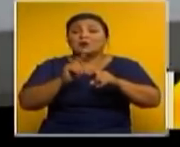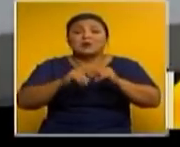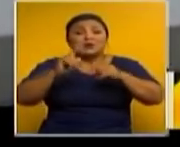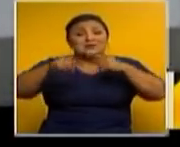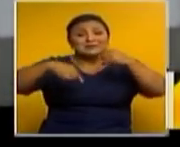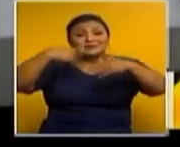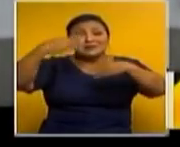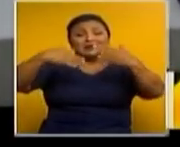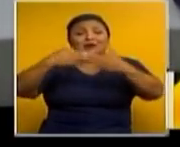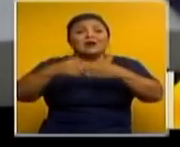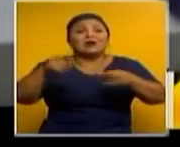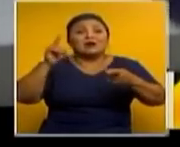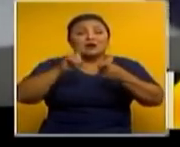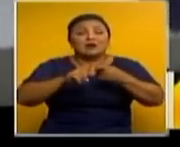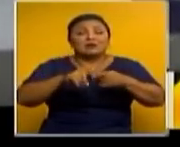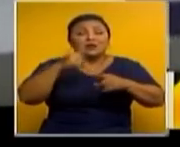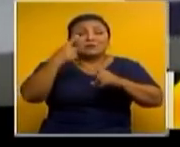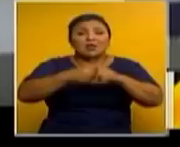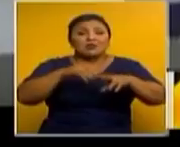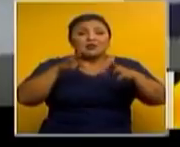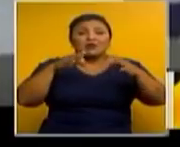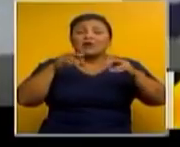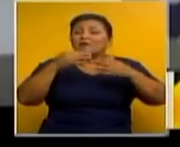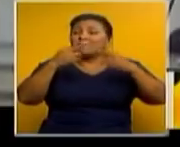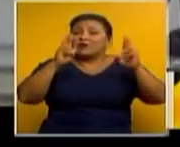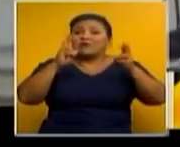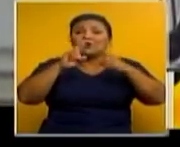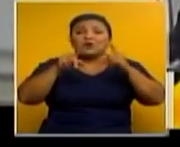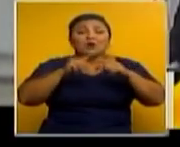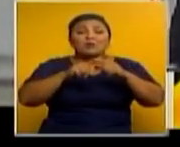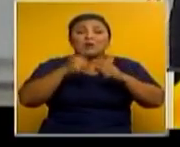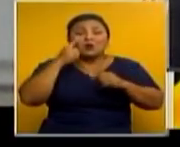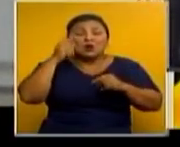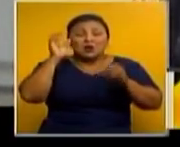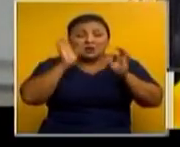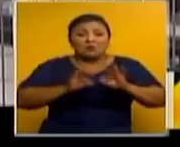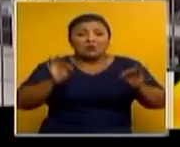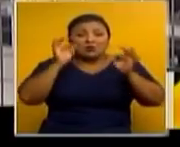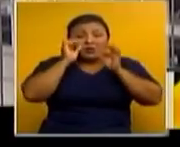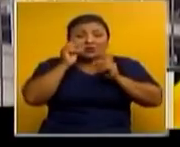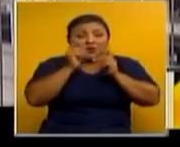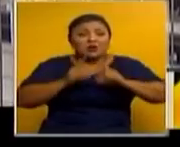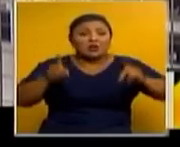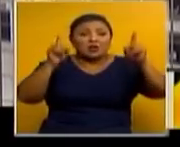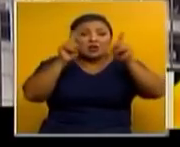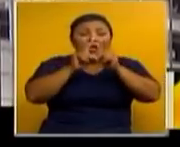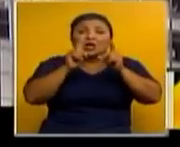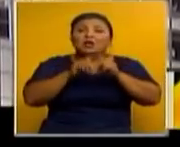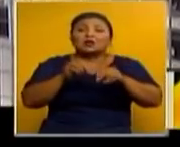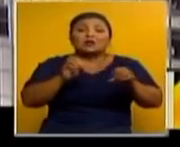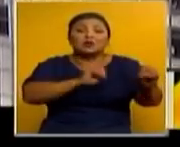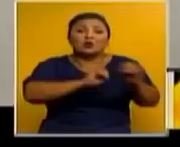mes de febrero. Además, se deberán actualizar los datos en presencia de varios representantes de organizaciones políticas.